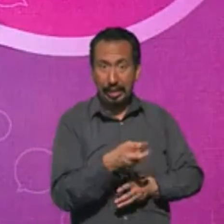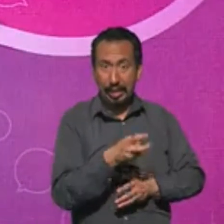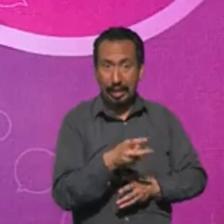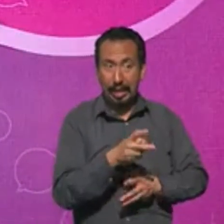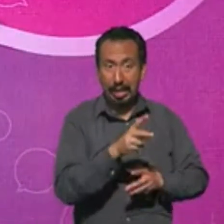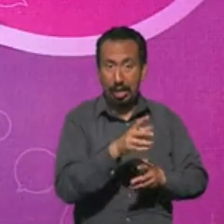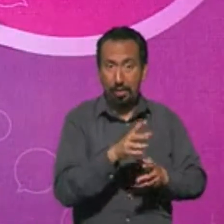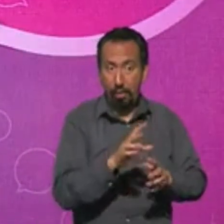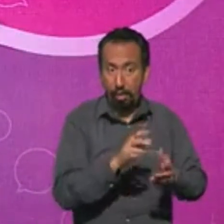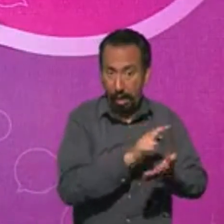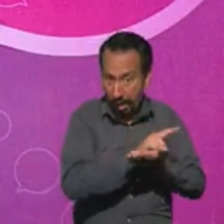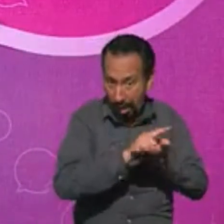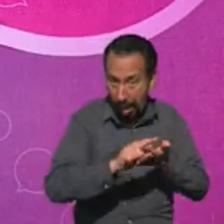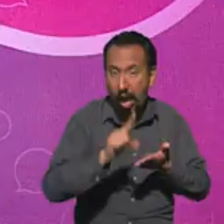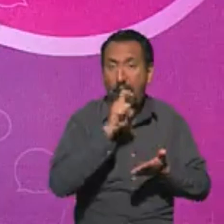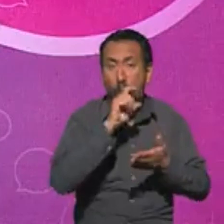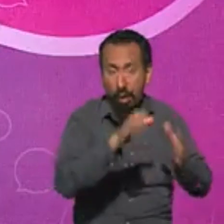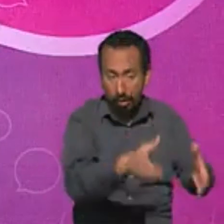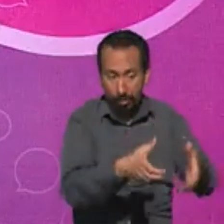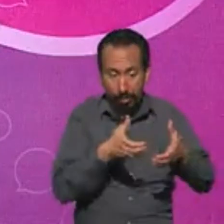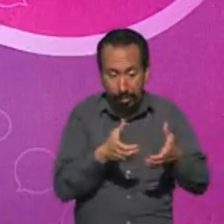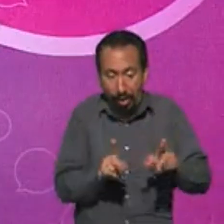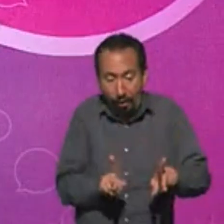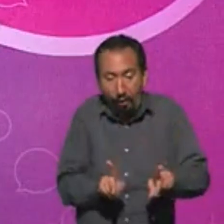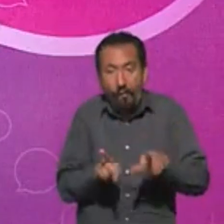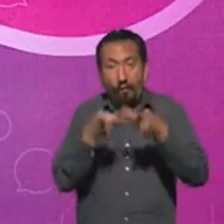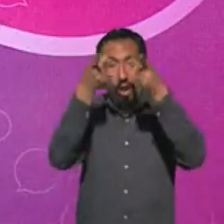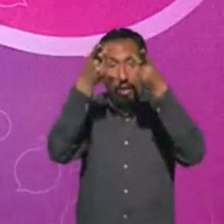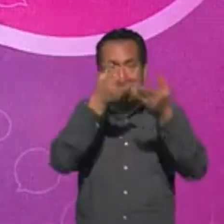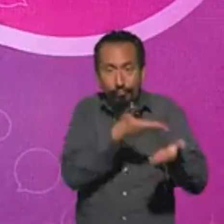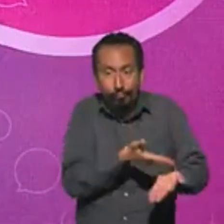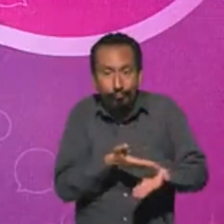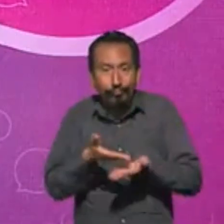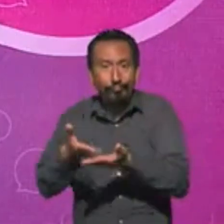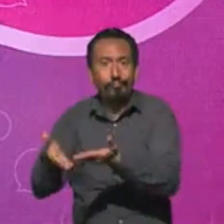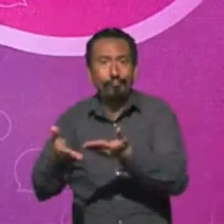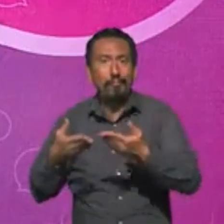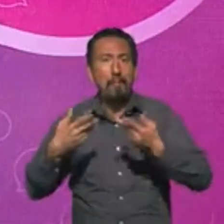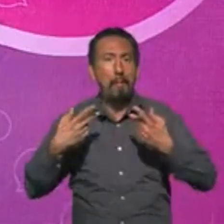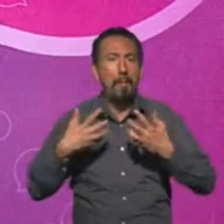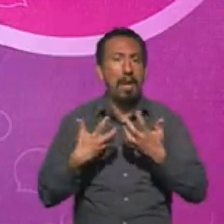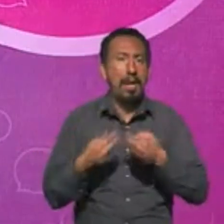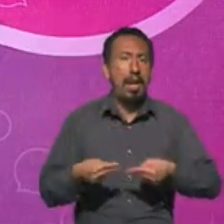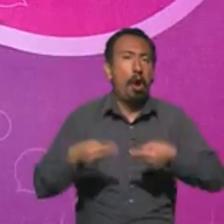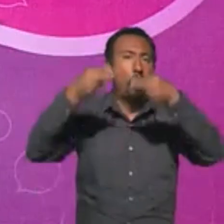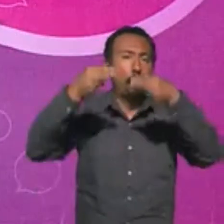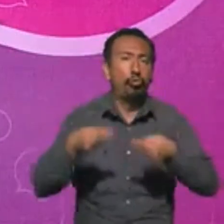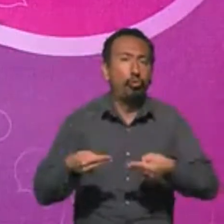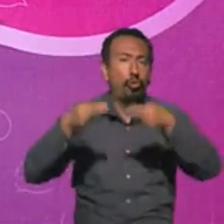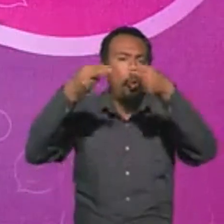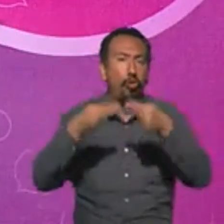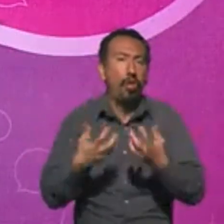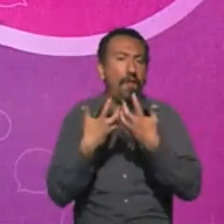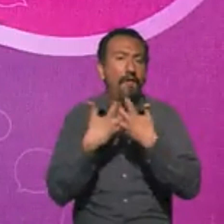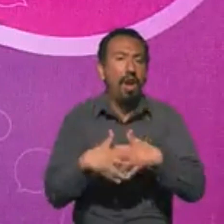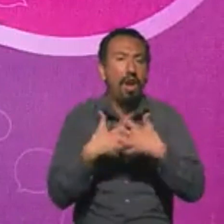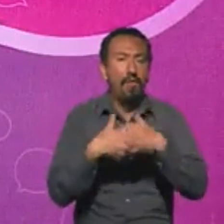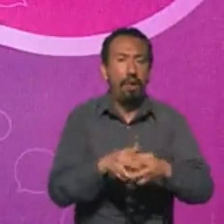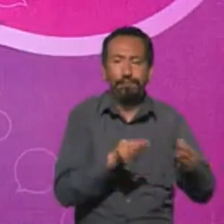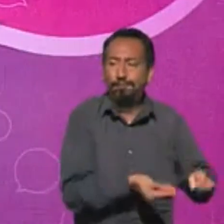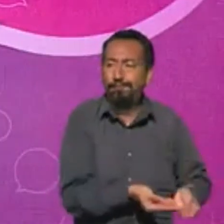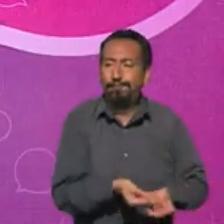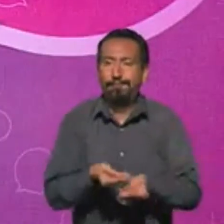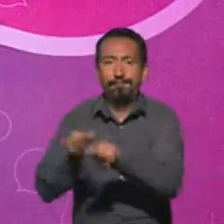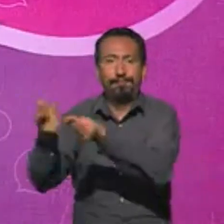el agua de las tratadoras de agua se vende a particulares tenemos que acabar con eso